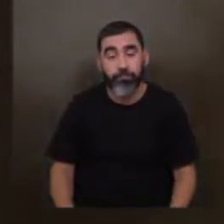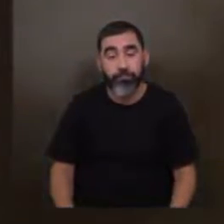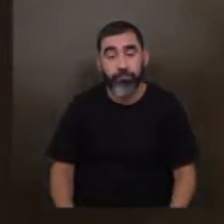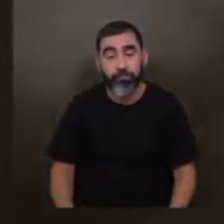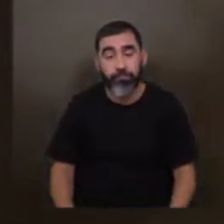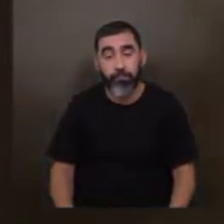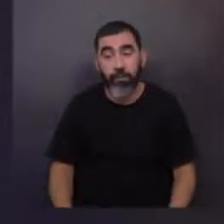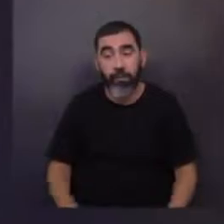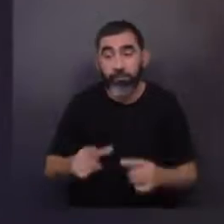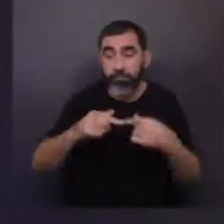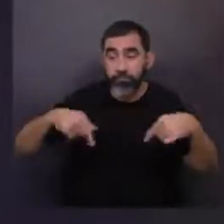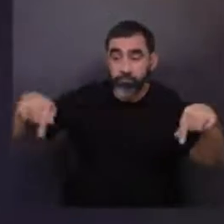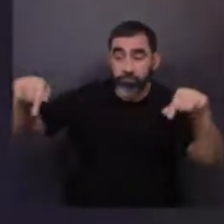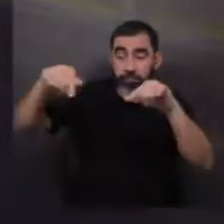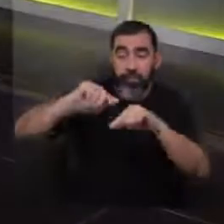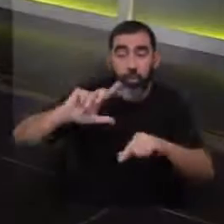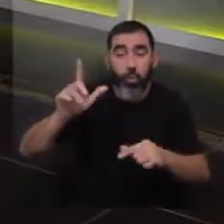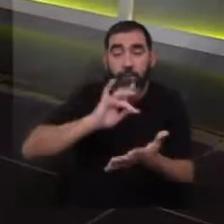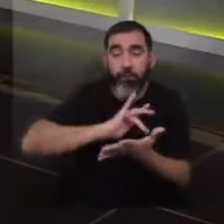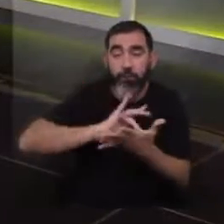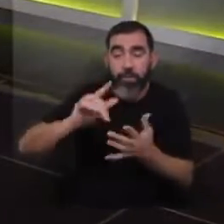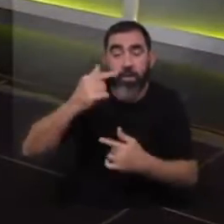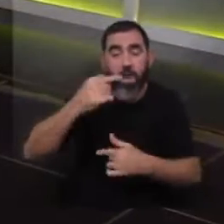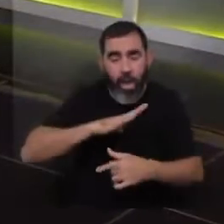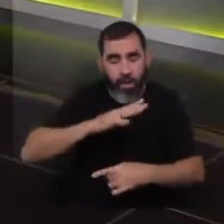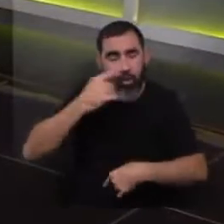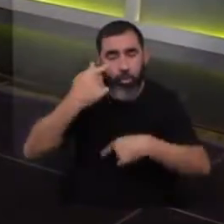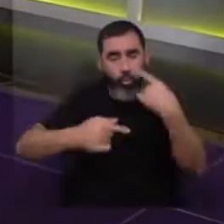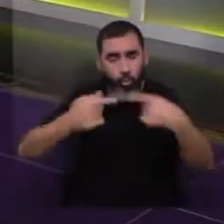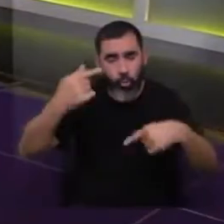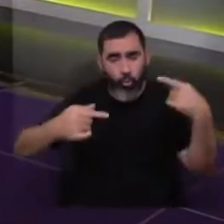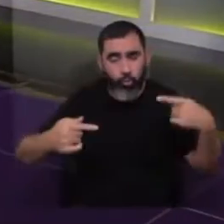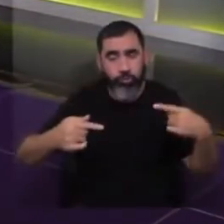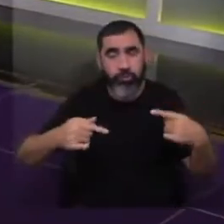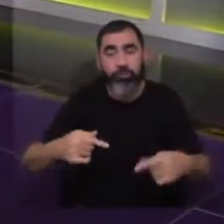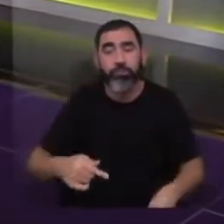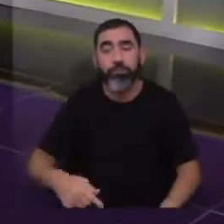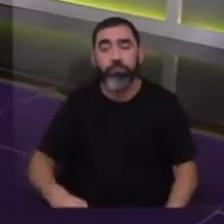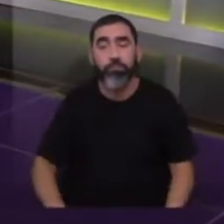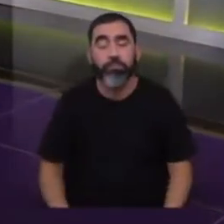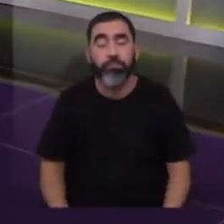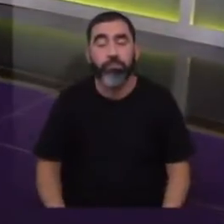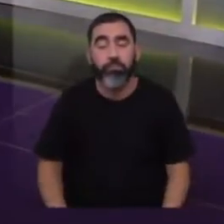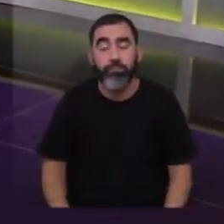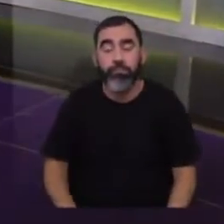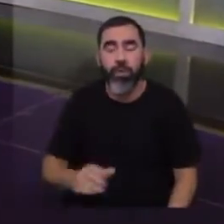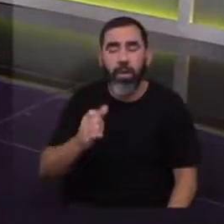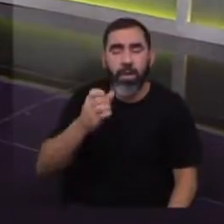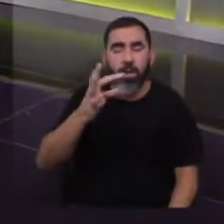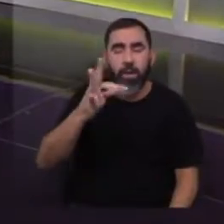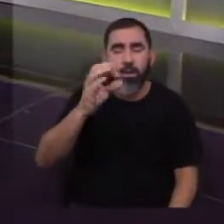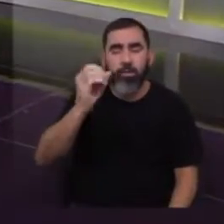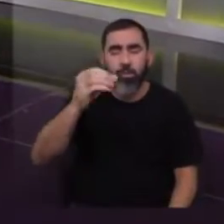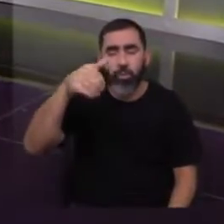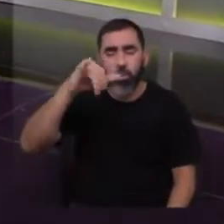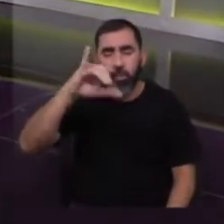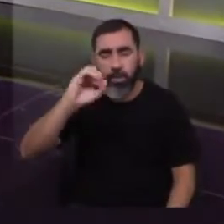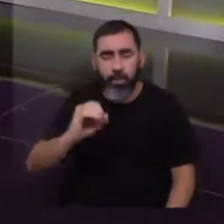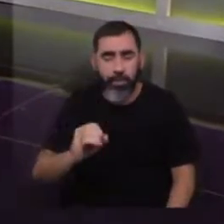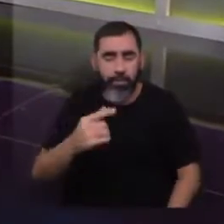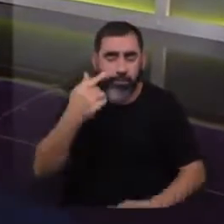hay vacío, o sea, hay partículas, en este caso, partículas atómicas y subatómicas como protones,